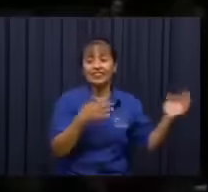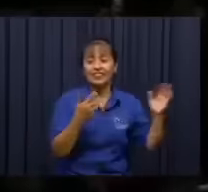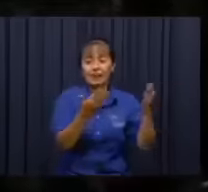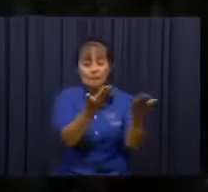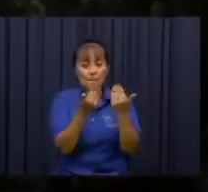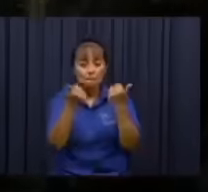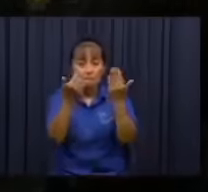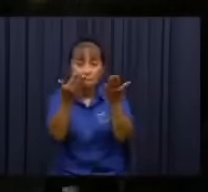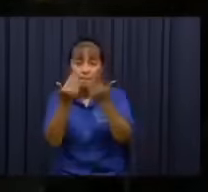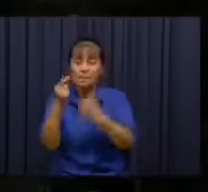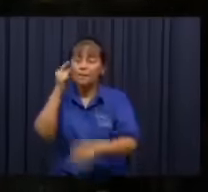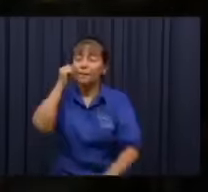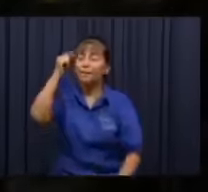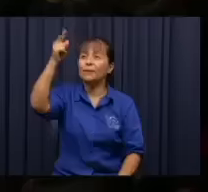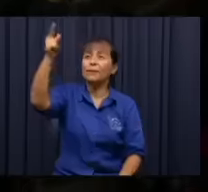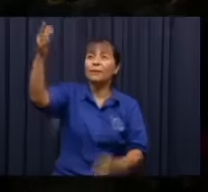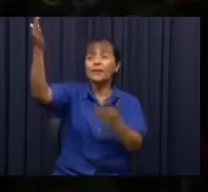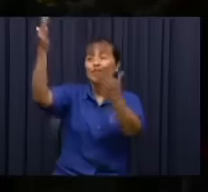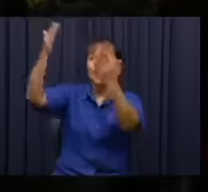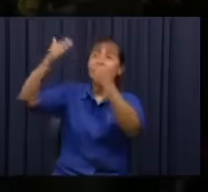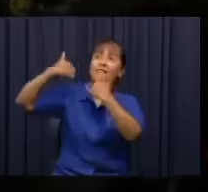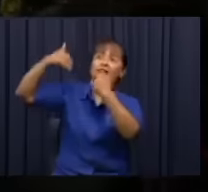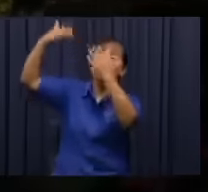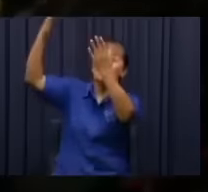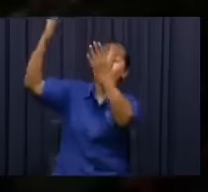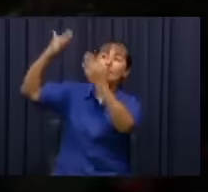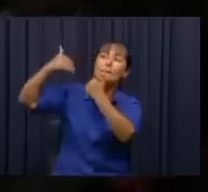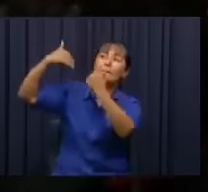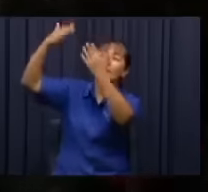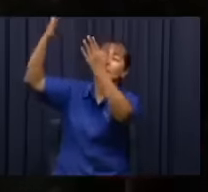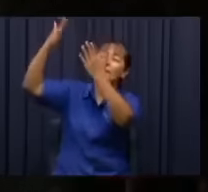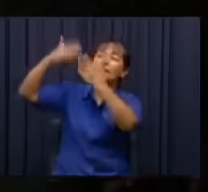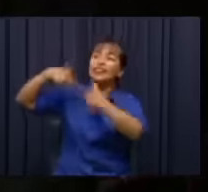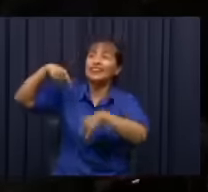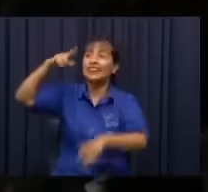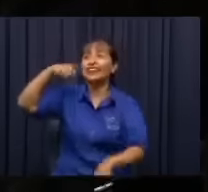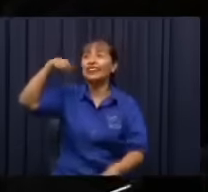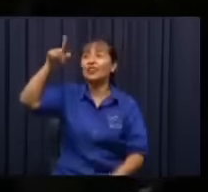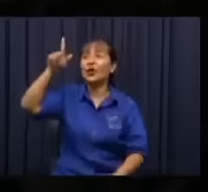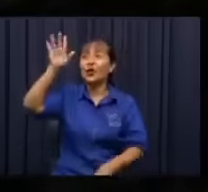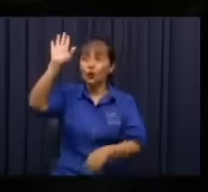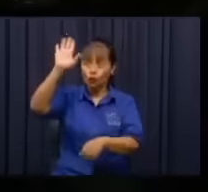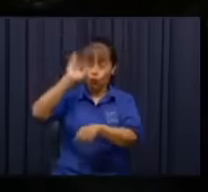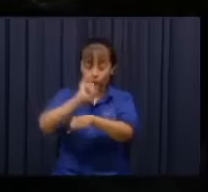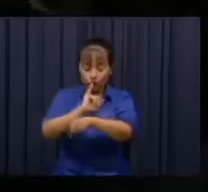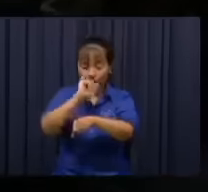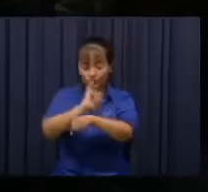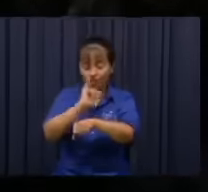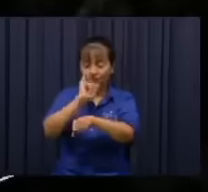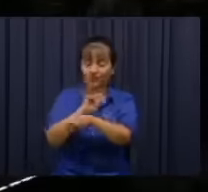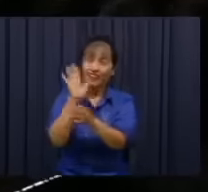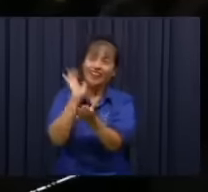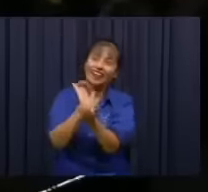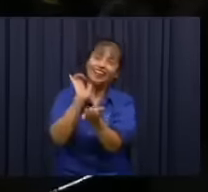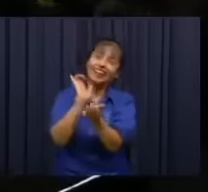Ven, ven, ven, ven, Señor, ven, ven, ven, ven, Señor, esperando.